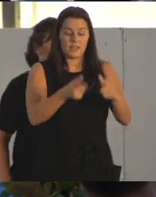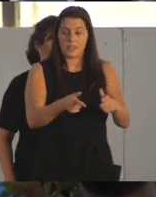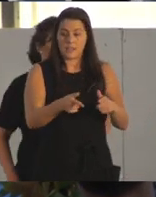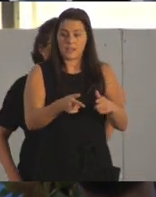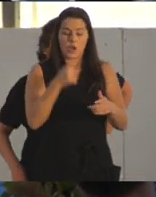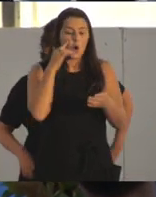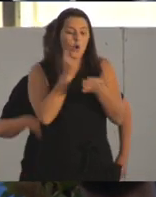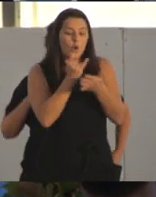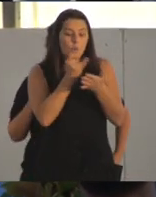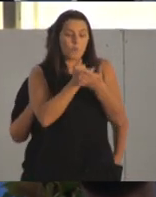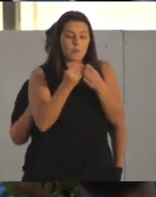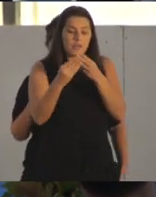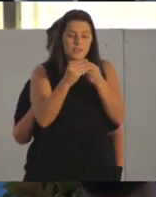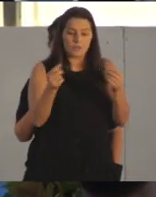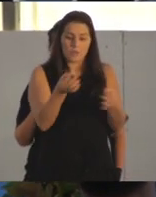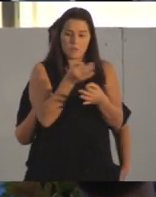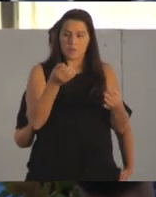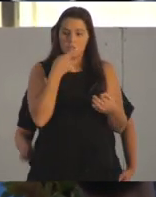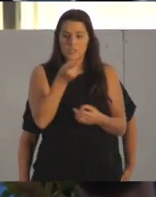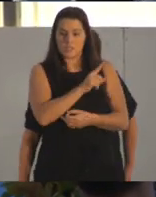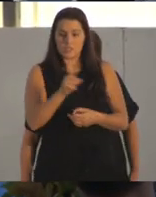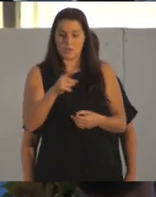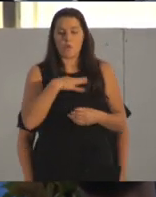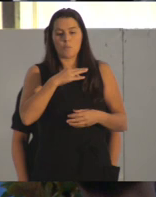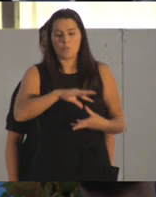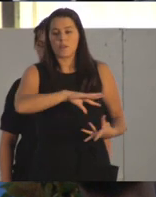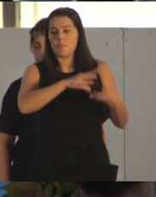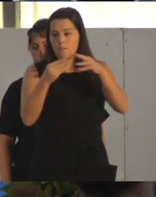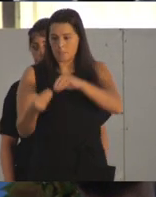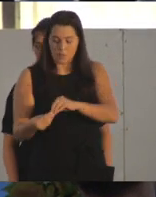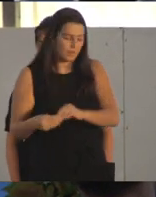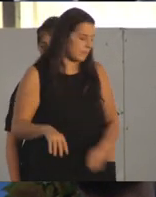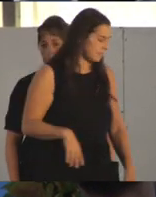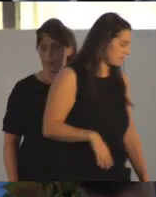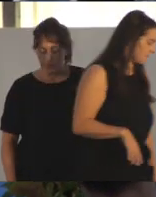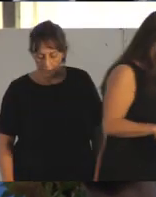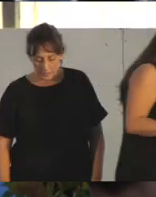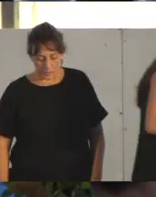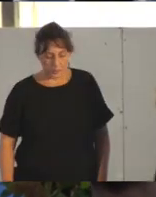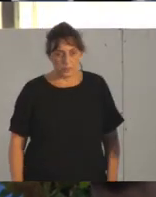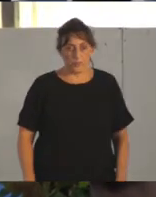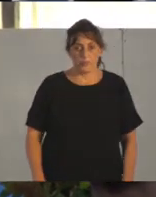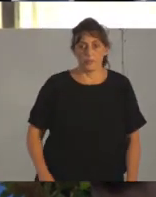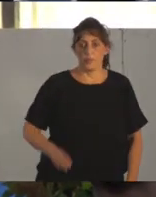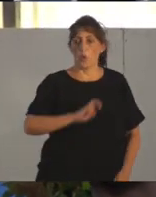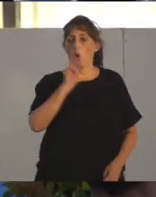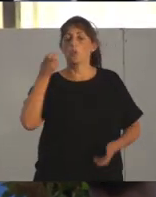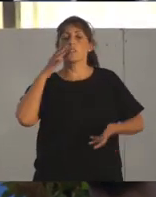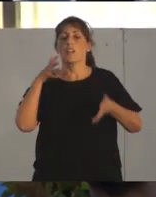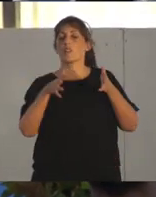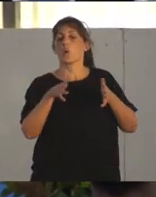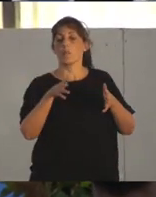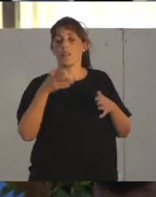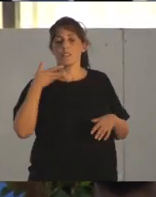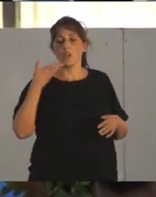que la textura es idónea y en caso de que no lo fuese, pues podríamos sustituir ese plato por otro. Y otra recomendación muy importante